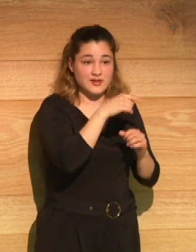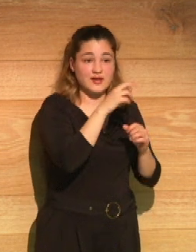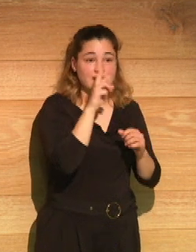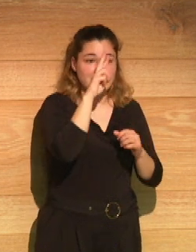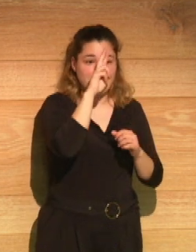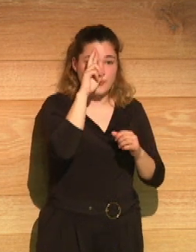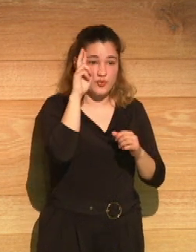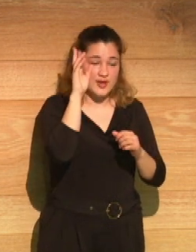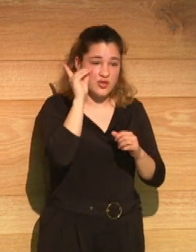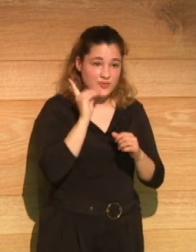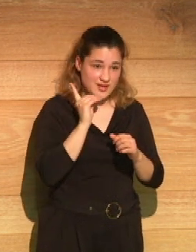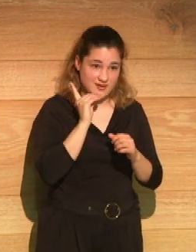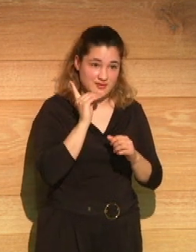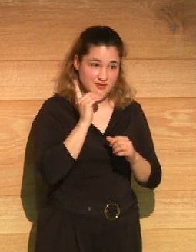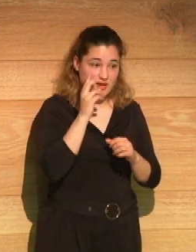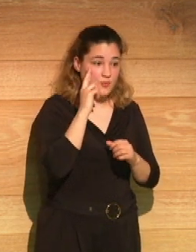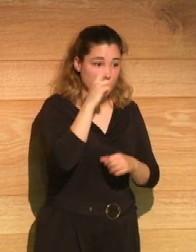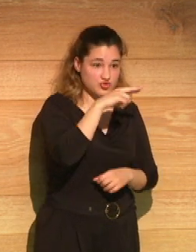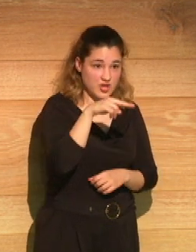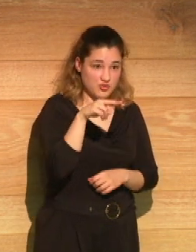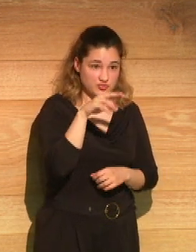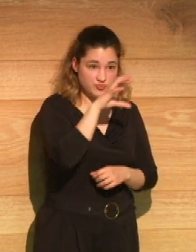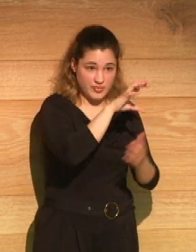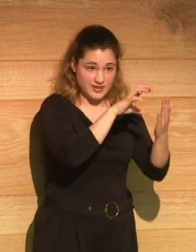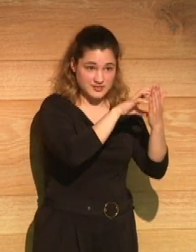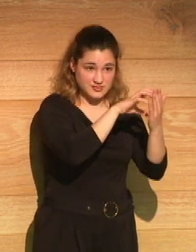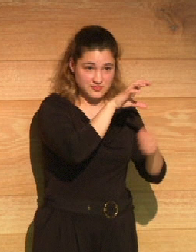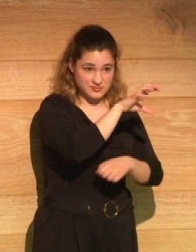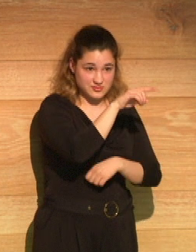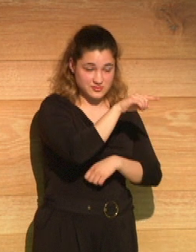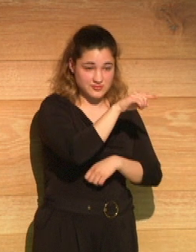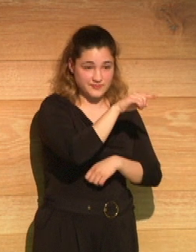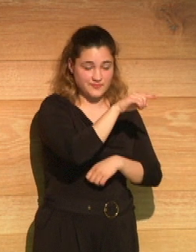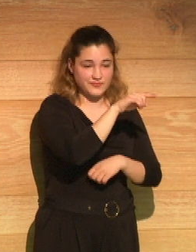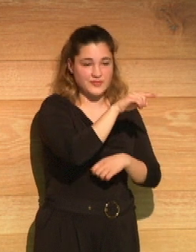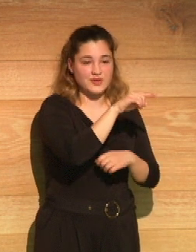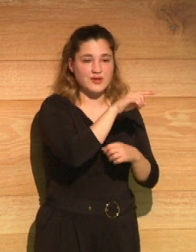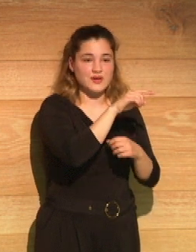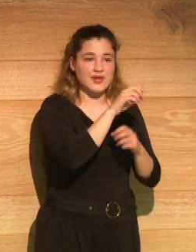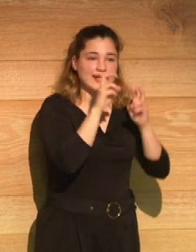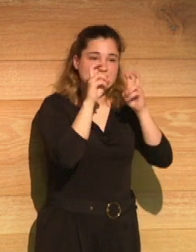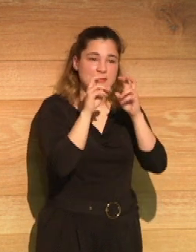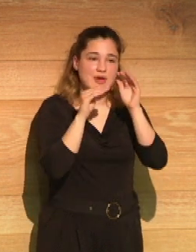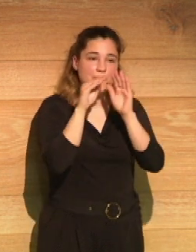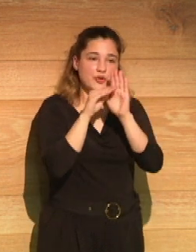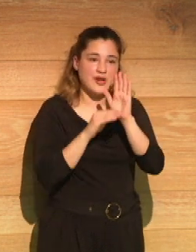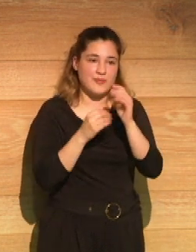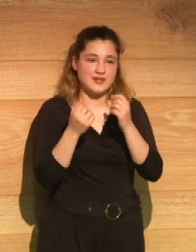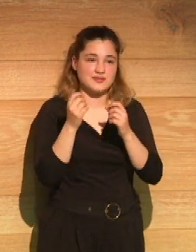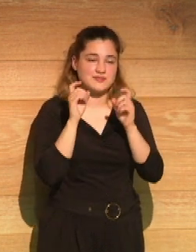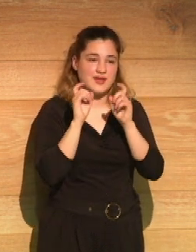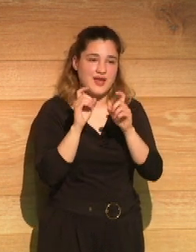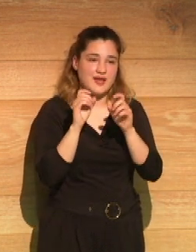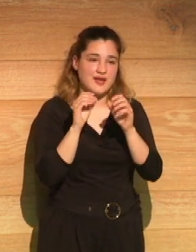donde museos definitivamente apoyaron todo lo que es el tema de los programas escolares y se convirtieron